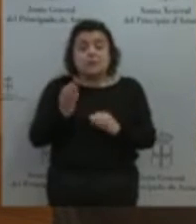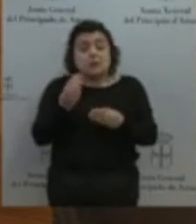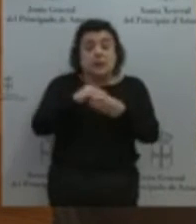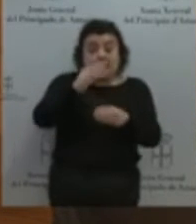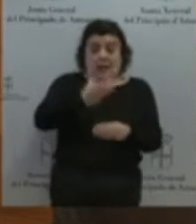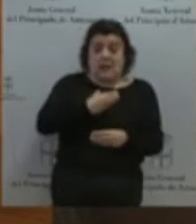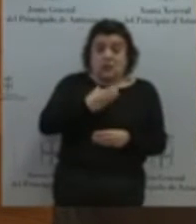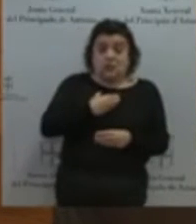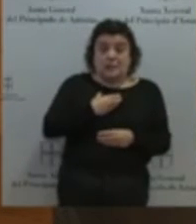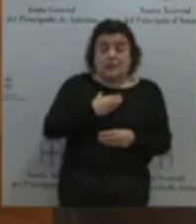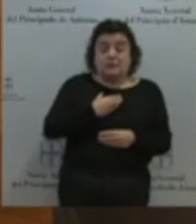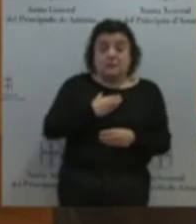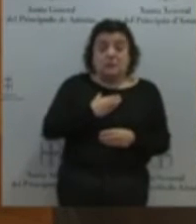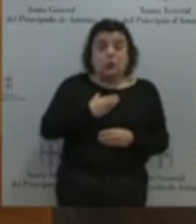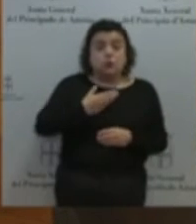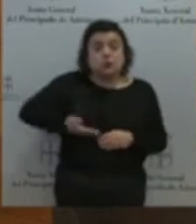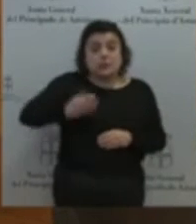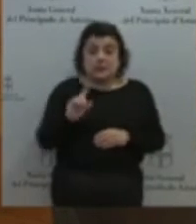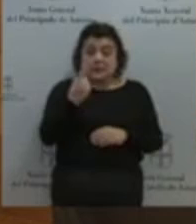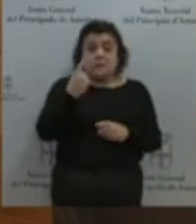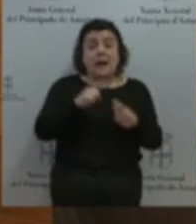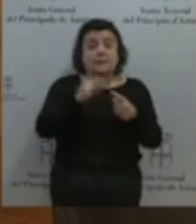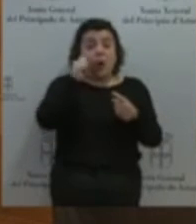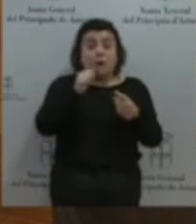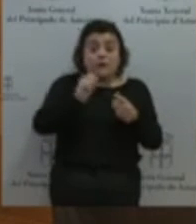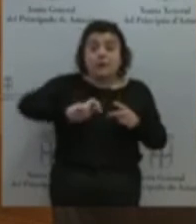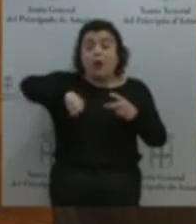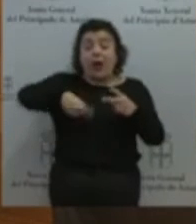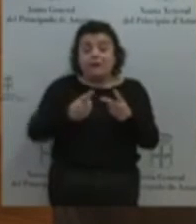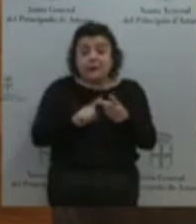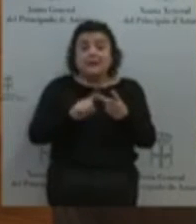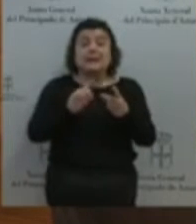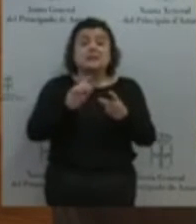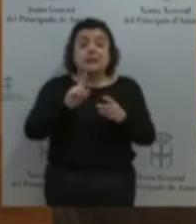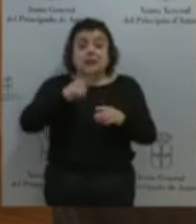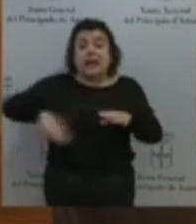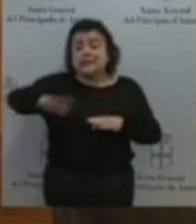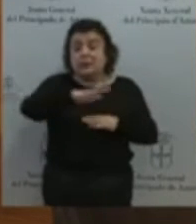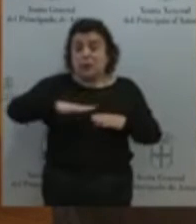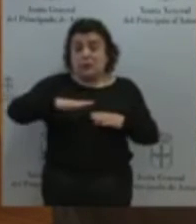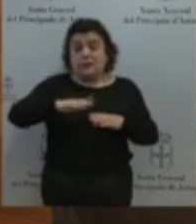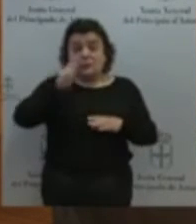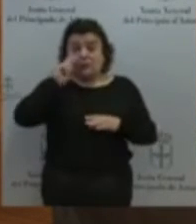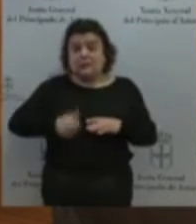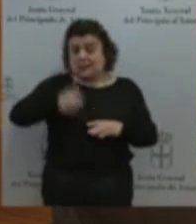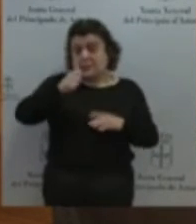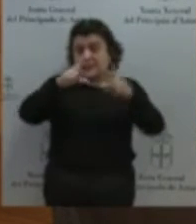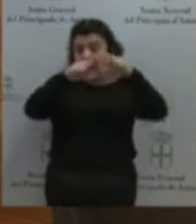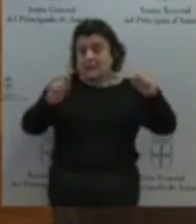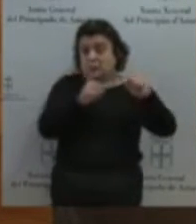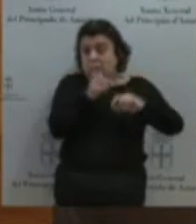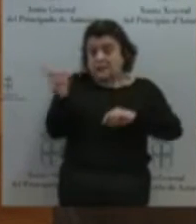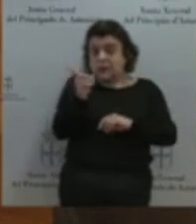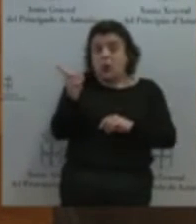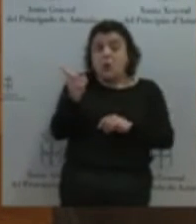especialmente turísticas, fundamentalmente imagino que el litoral del Oriente, la idea de que avancen en la posibilidad de la